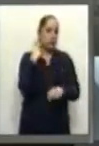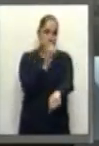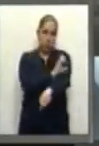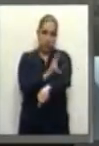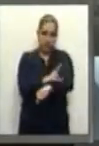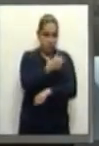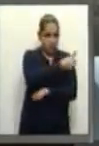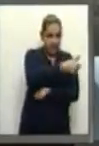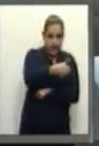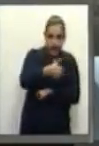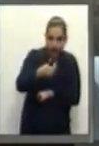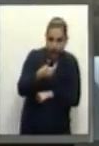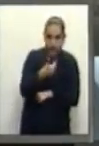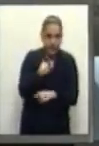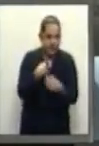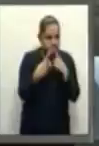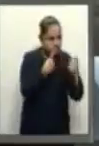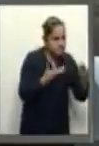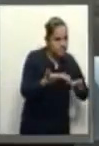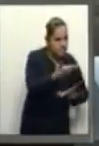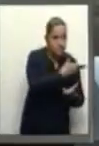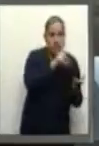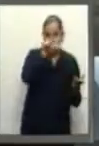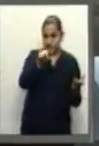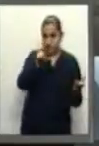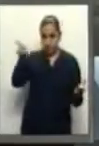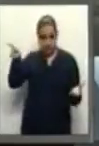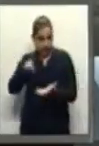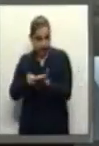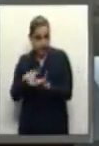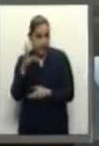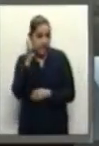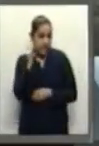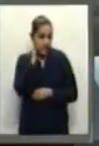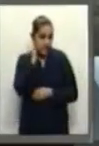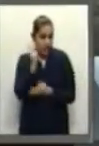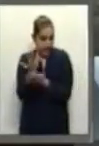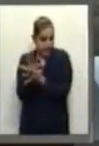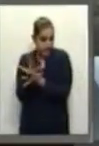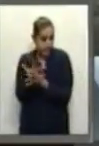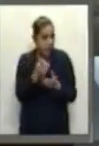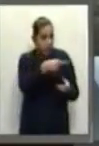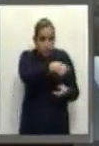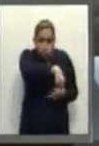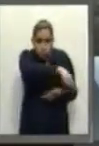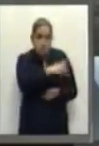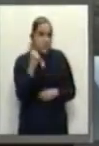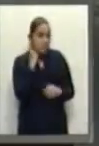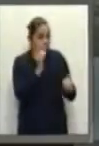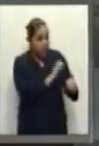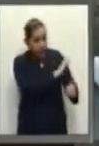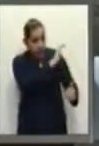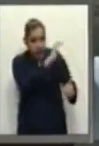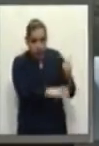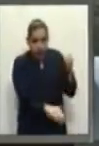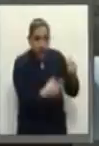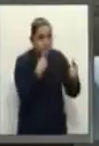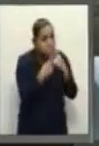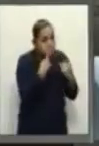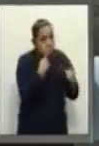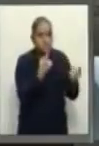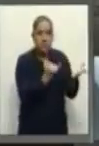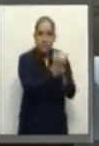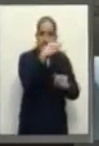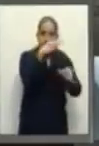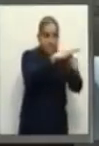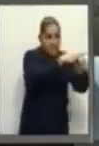el senado el senado tomaremos las decisiones respectivas cuando llegue lo que ustedes aprueben como lo aprueben o nos